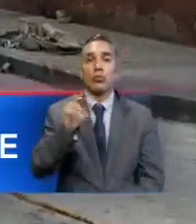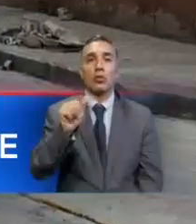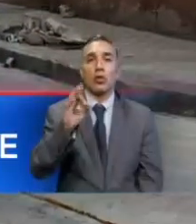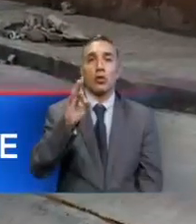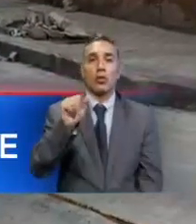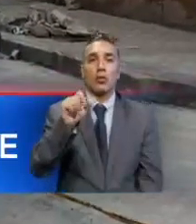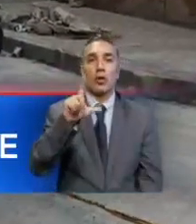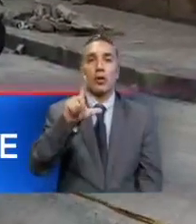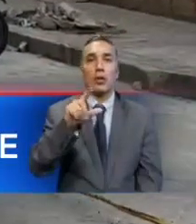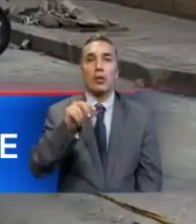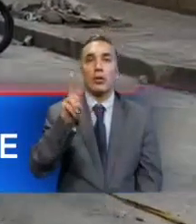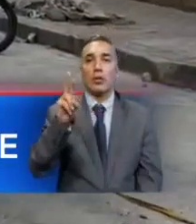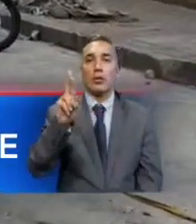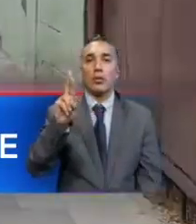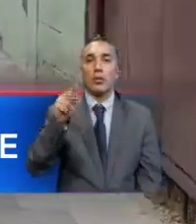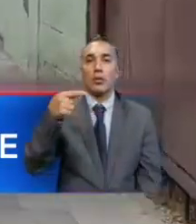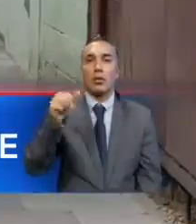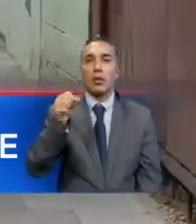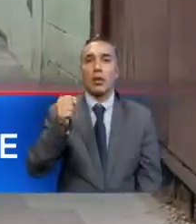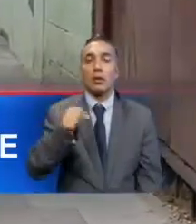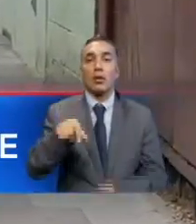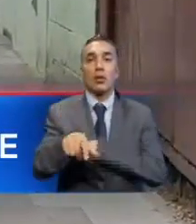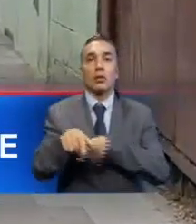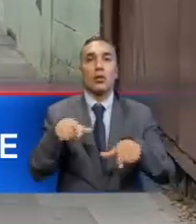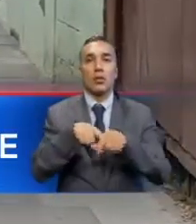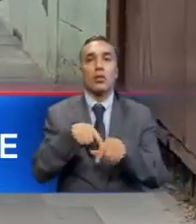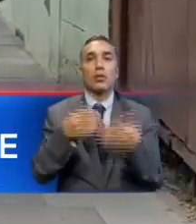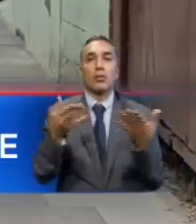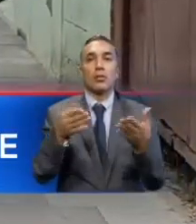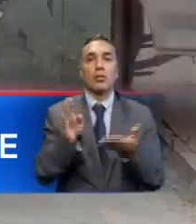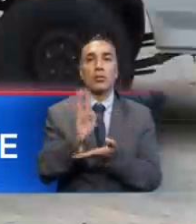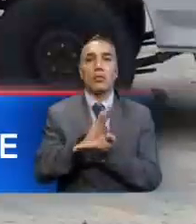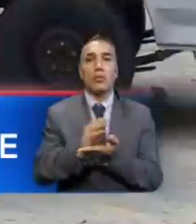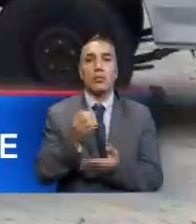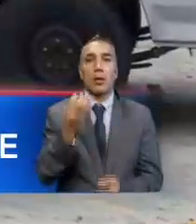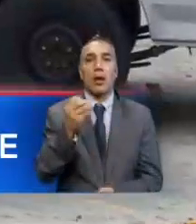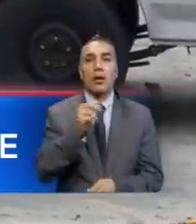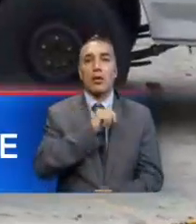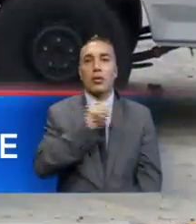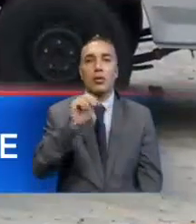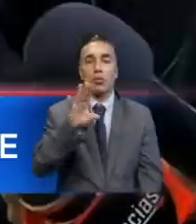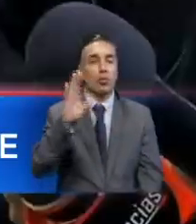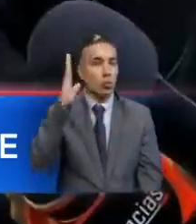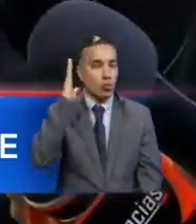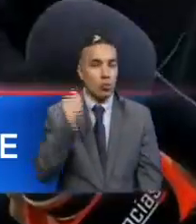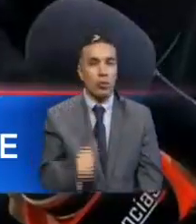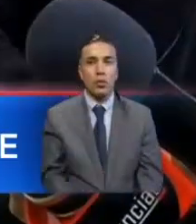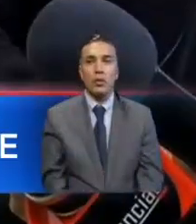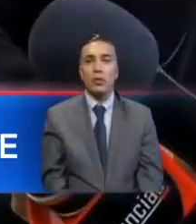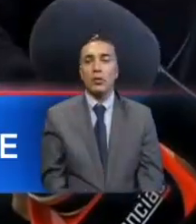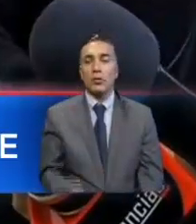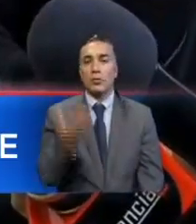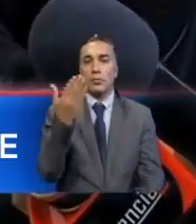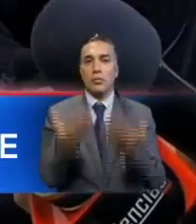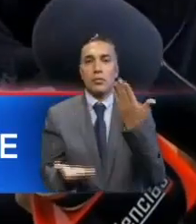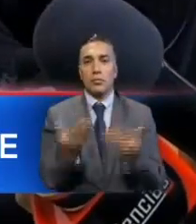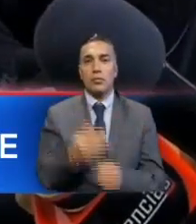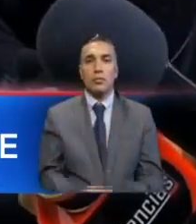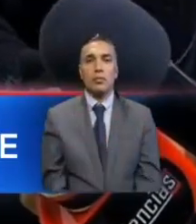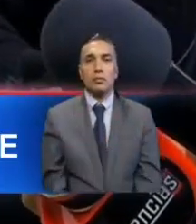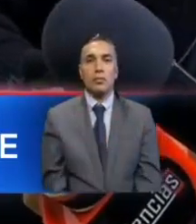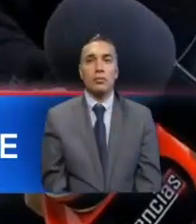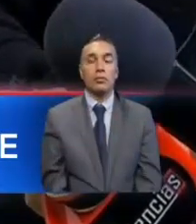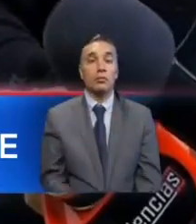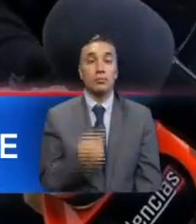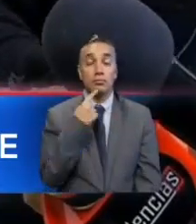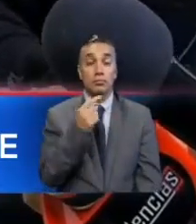María Arizaga y Vargas Machuca, sector El Barrial Blanco, en el norte de Cuenca. Al parecer, y según